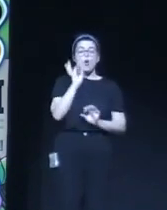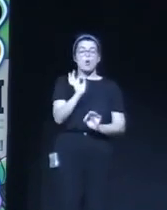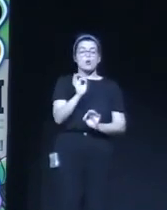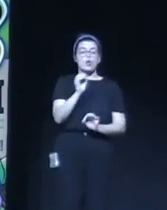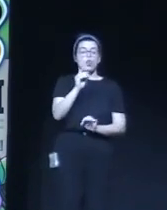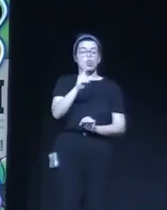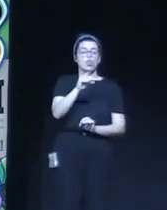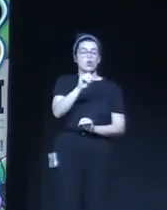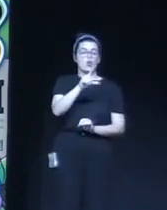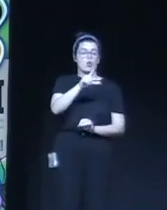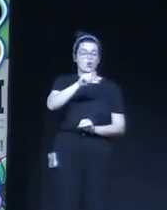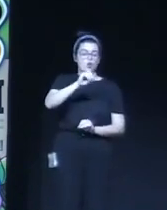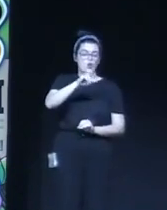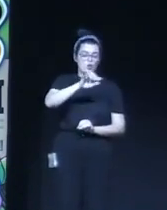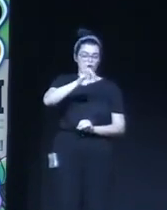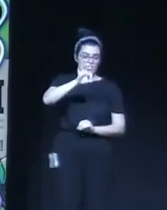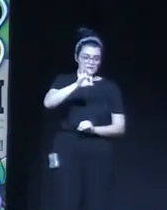cuenta.